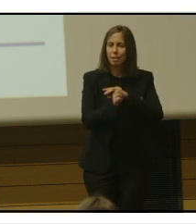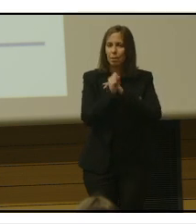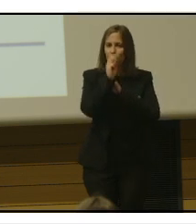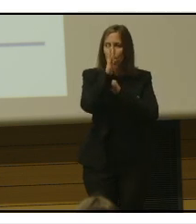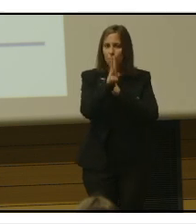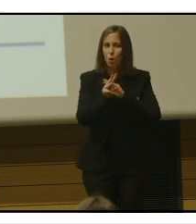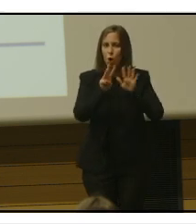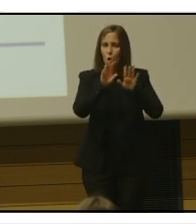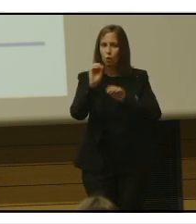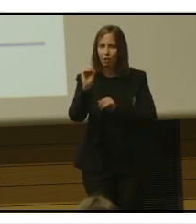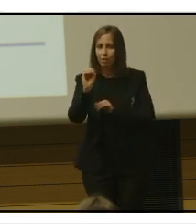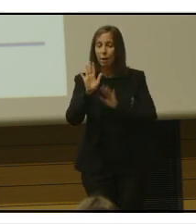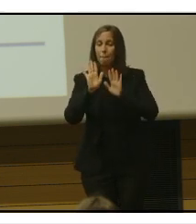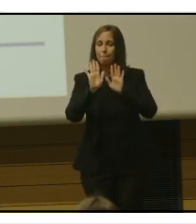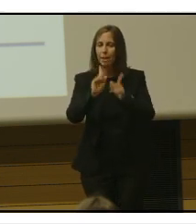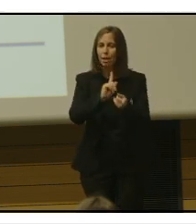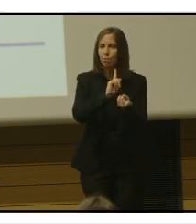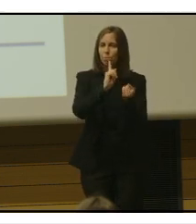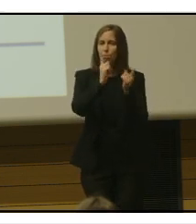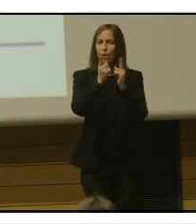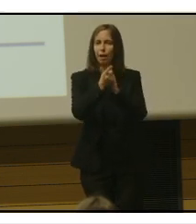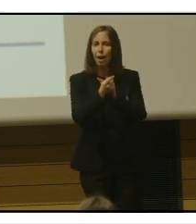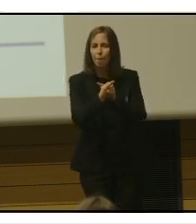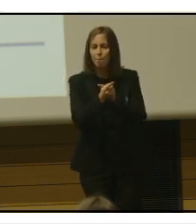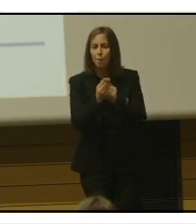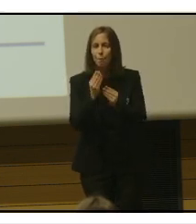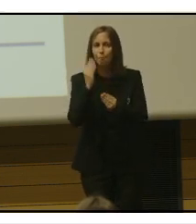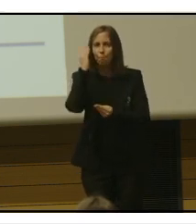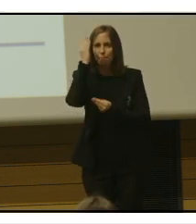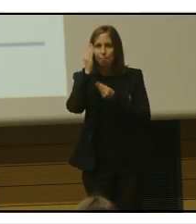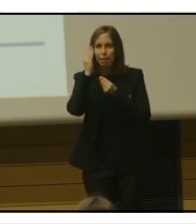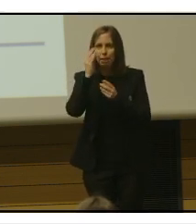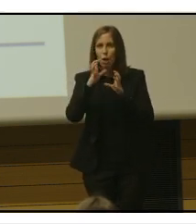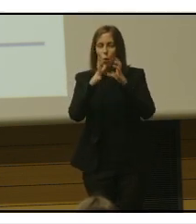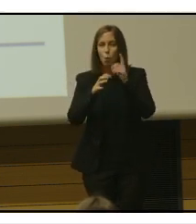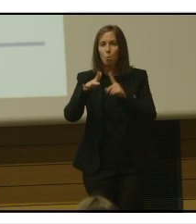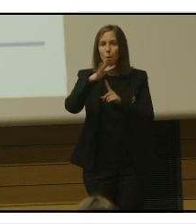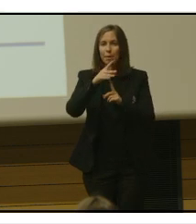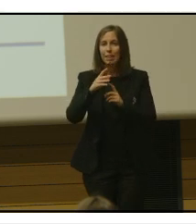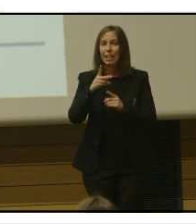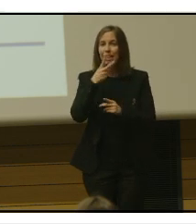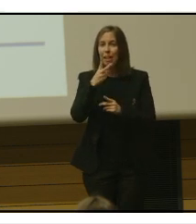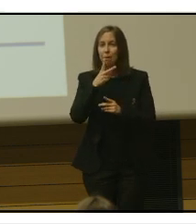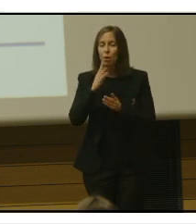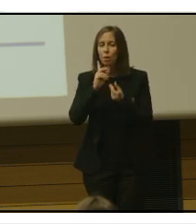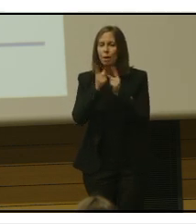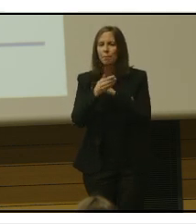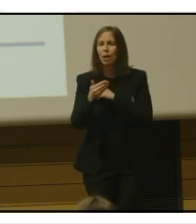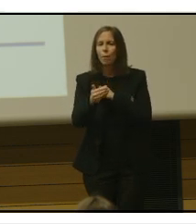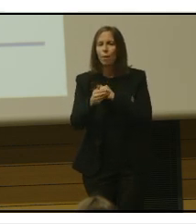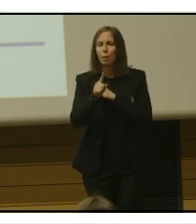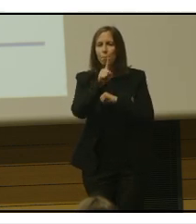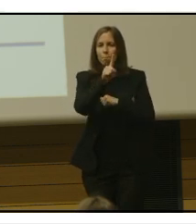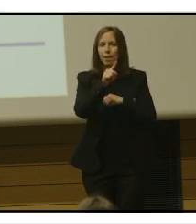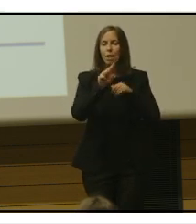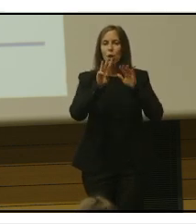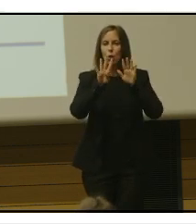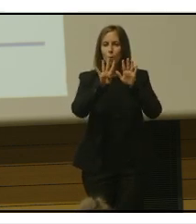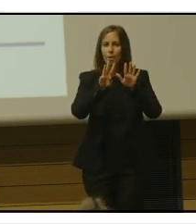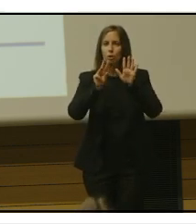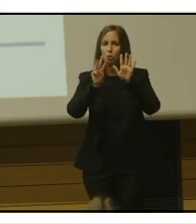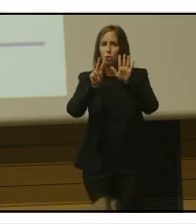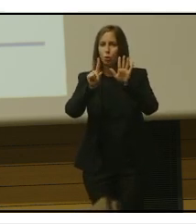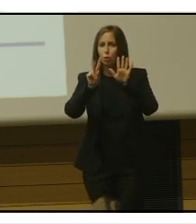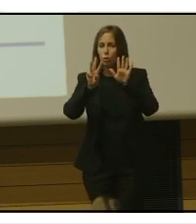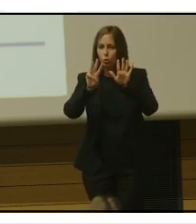80. Pero el cambio en la forma de pensar frente al humo ambiental de tabaco está en el año 1986. Aquí el Surgeon General sí que hace